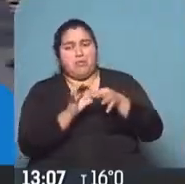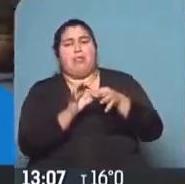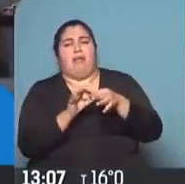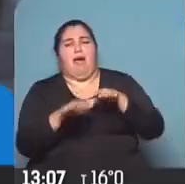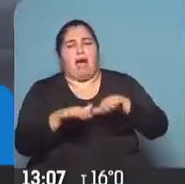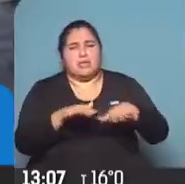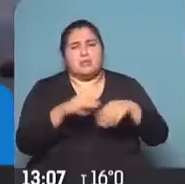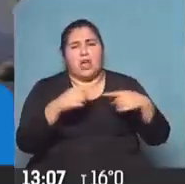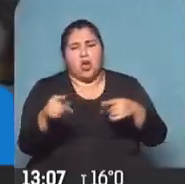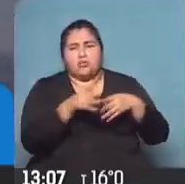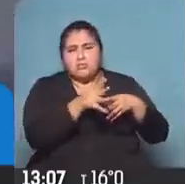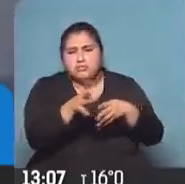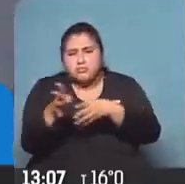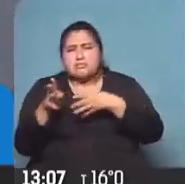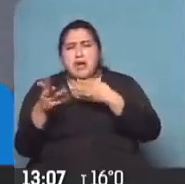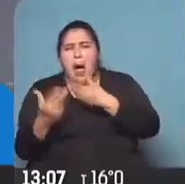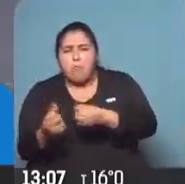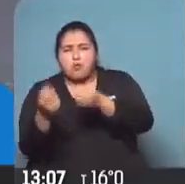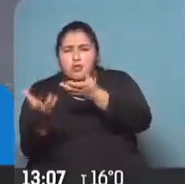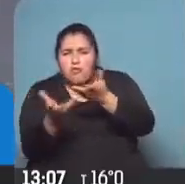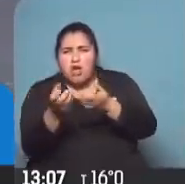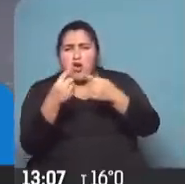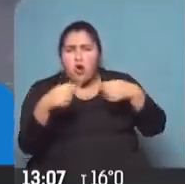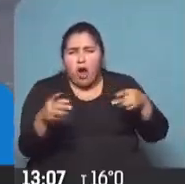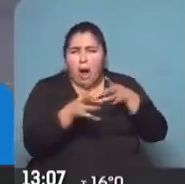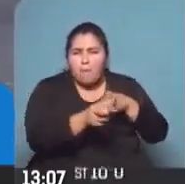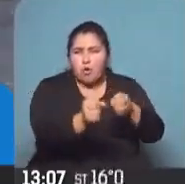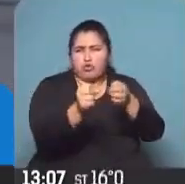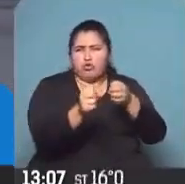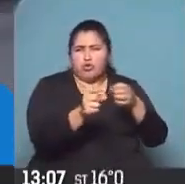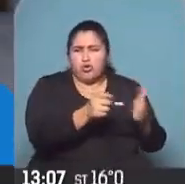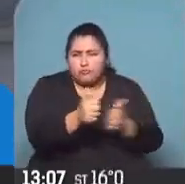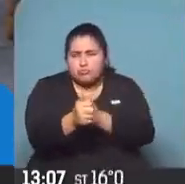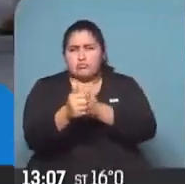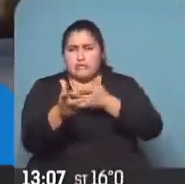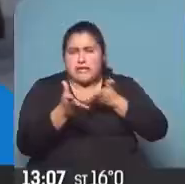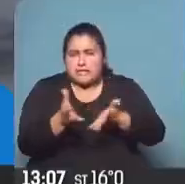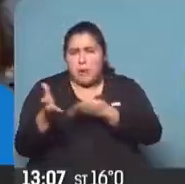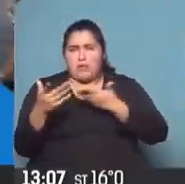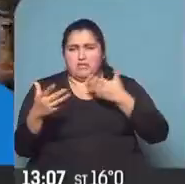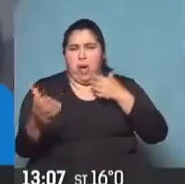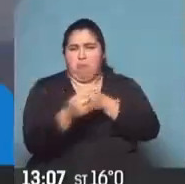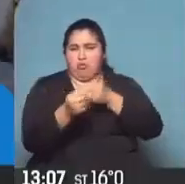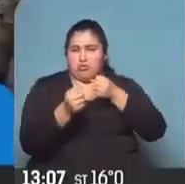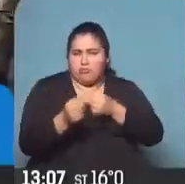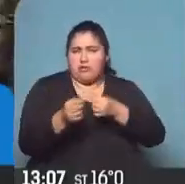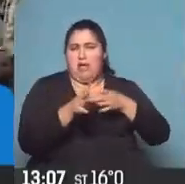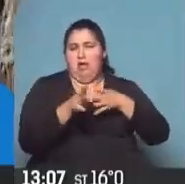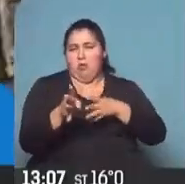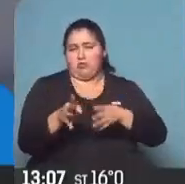actividad un poso de fuego curso de combates y de servicios para apoyo de combate